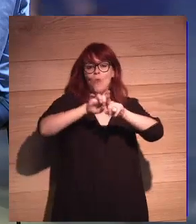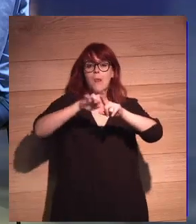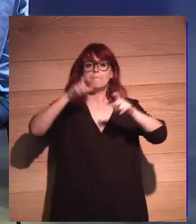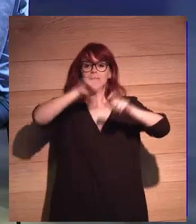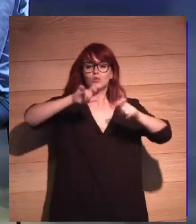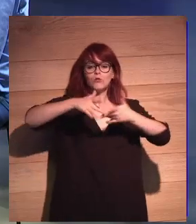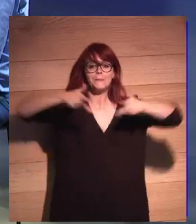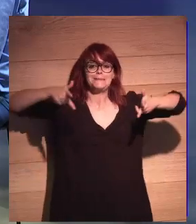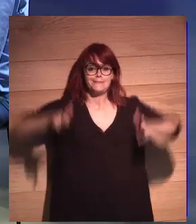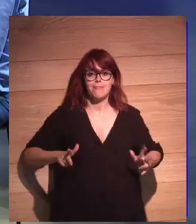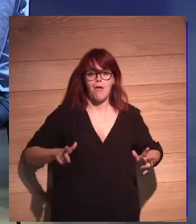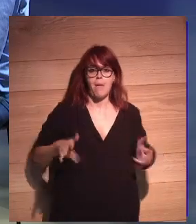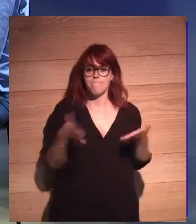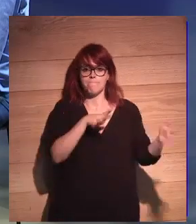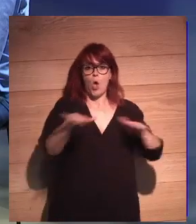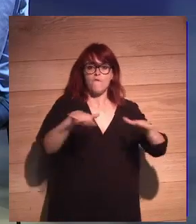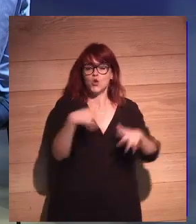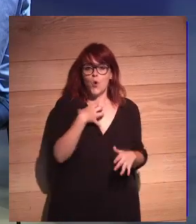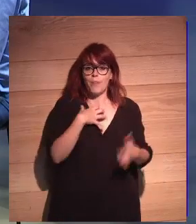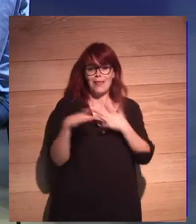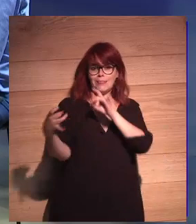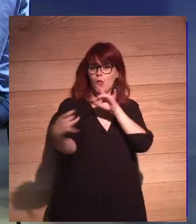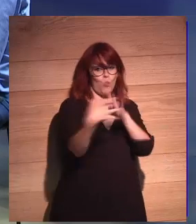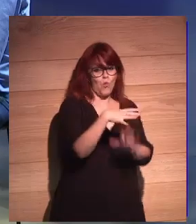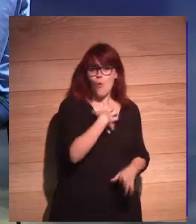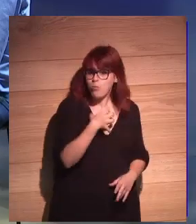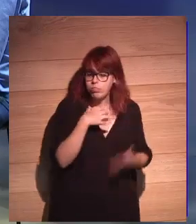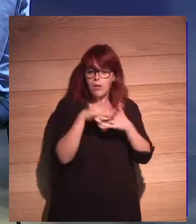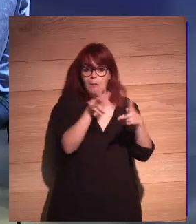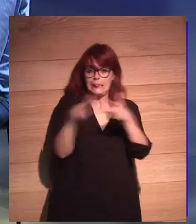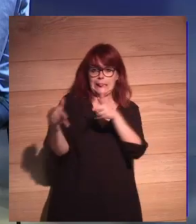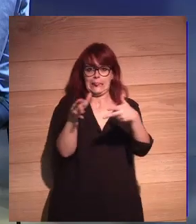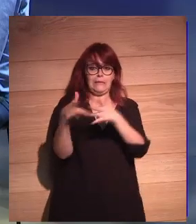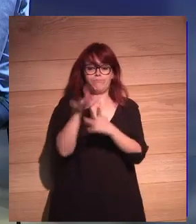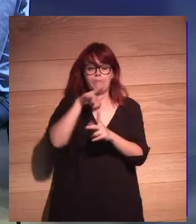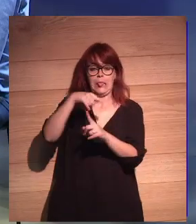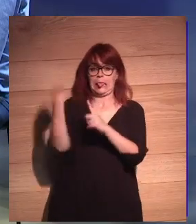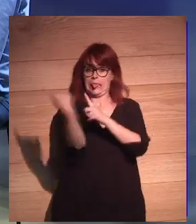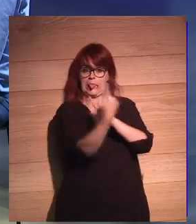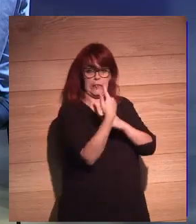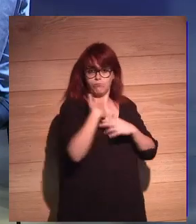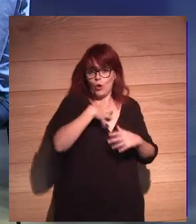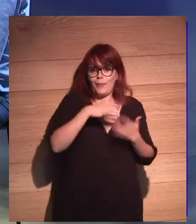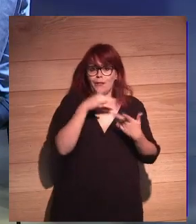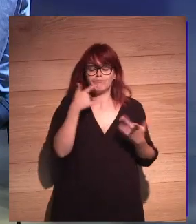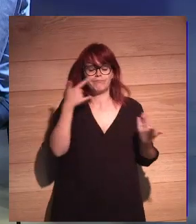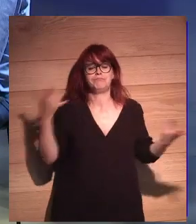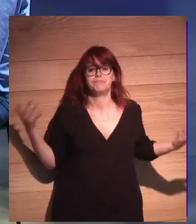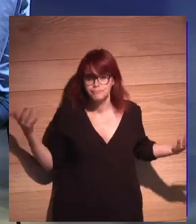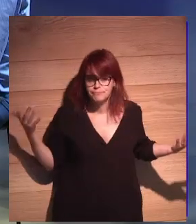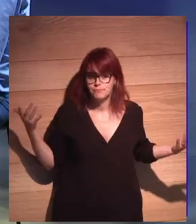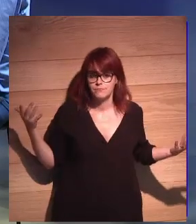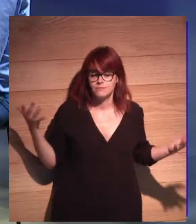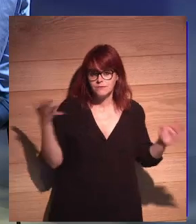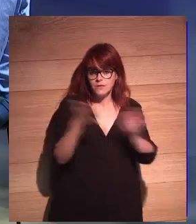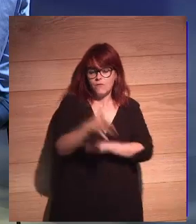una silla donde no se puede mover, donde no puede interactuar, donde no puedes girar, no puedes rotar, ¿de acuerdo? Esto quiere decir que es un